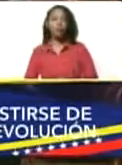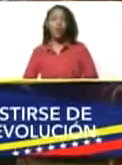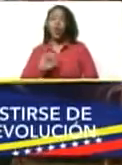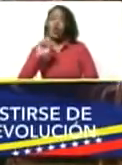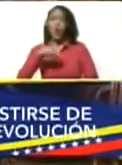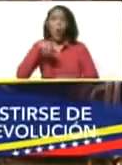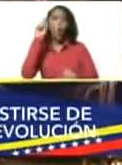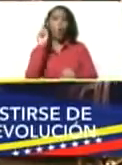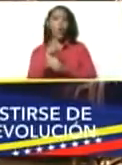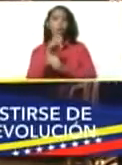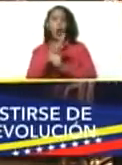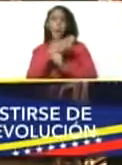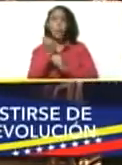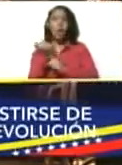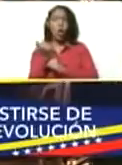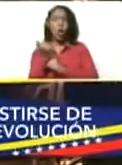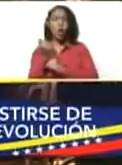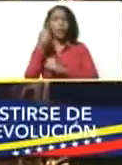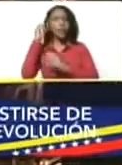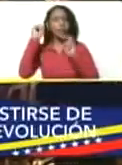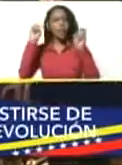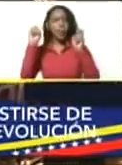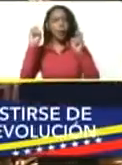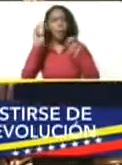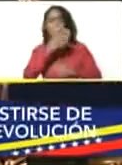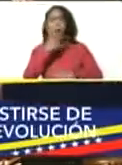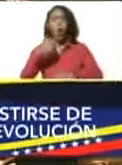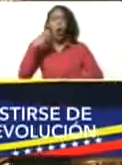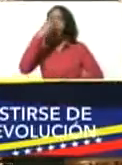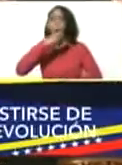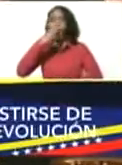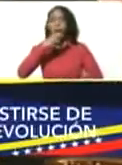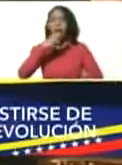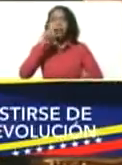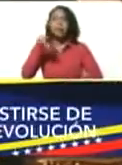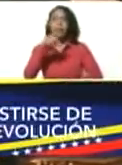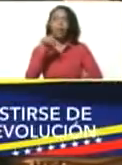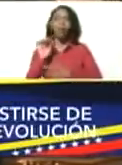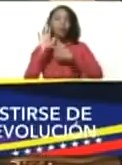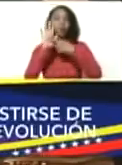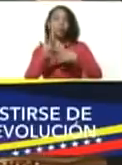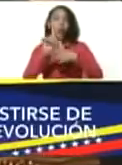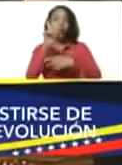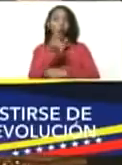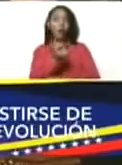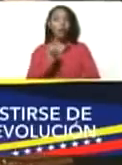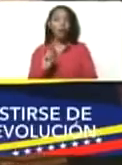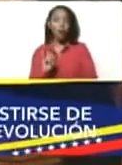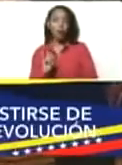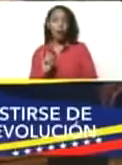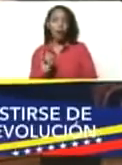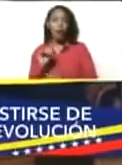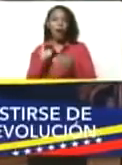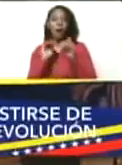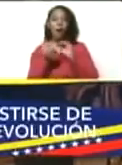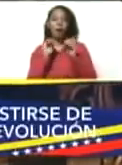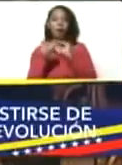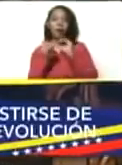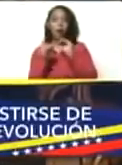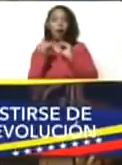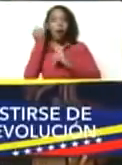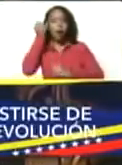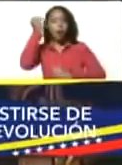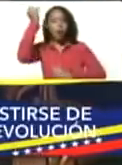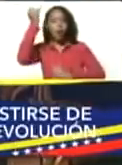el mejor cronista, no solo el mejor orador, sino representó a una izquierda ética,